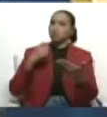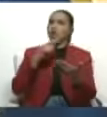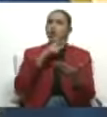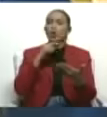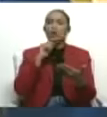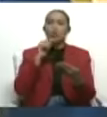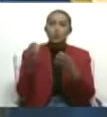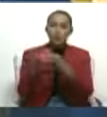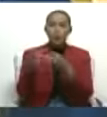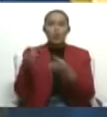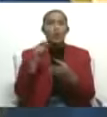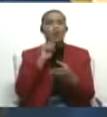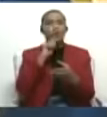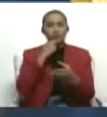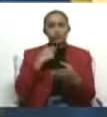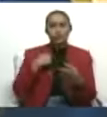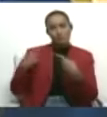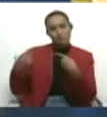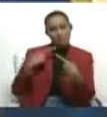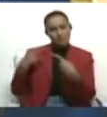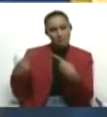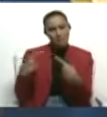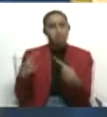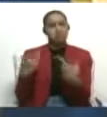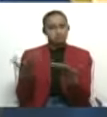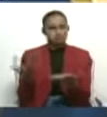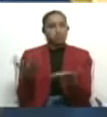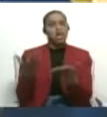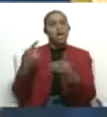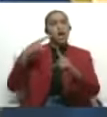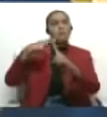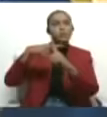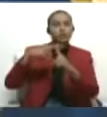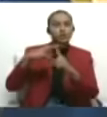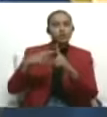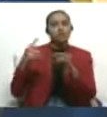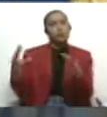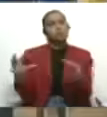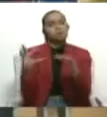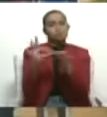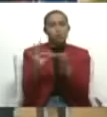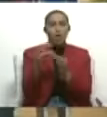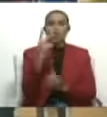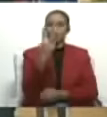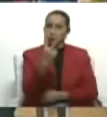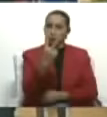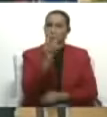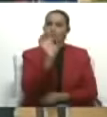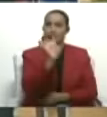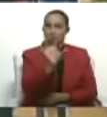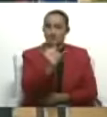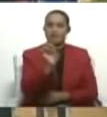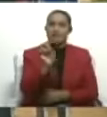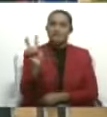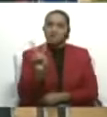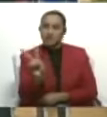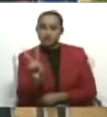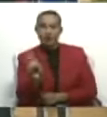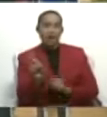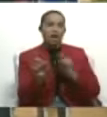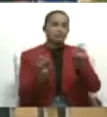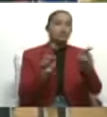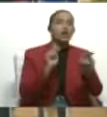través de sanciones, de medidas coercitivas unilaterales, nuestros países. Venezuela y Rusia somos dos